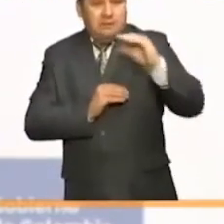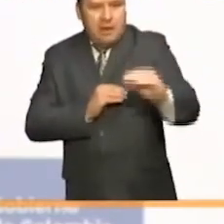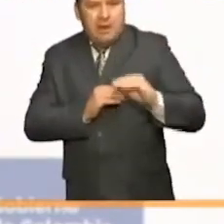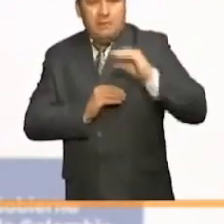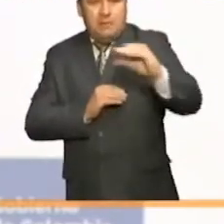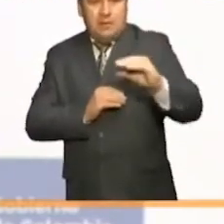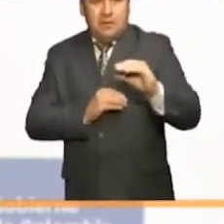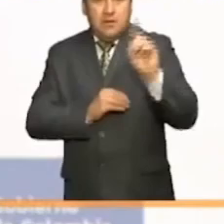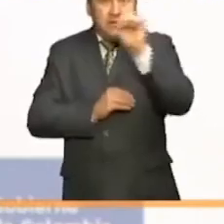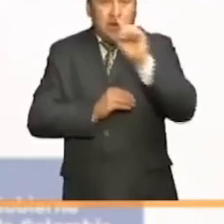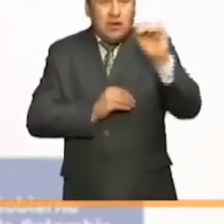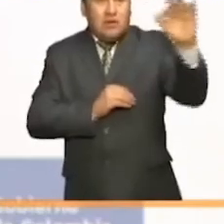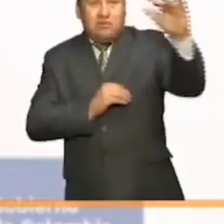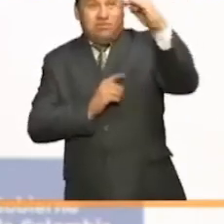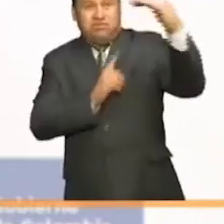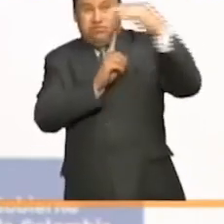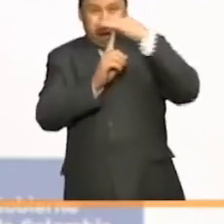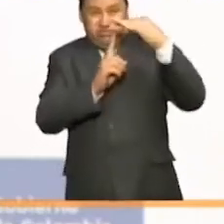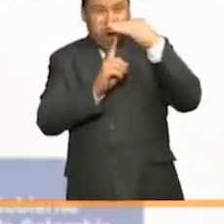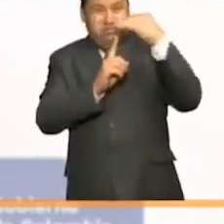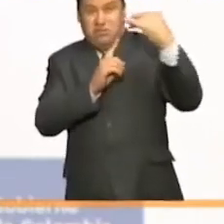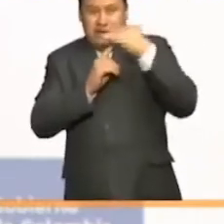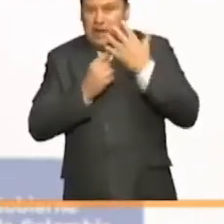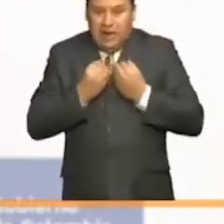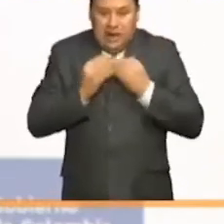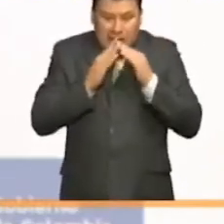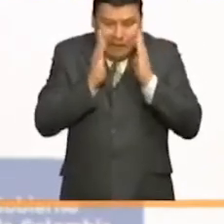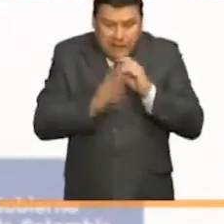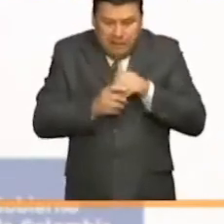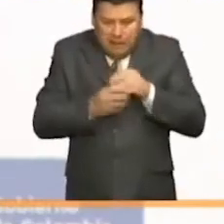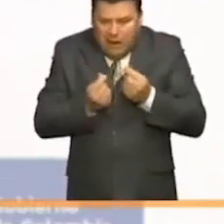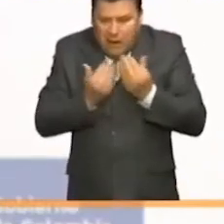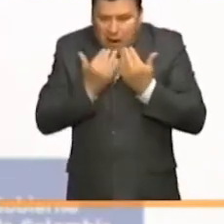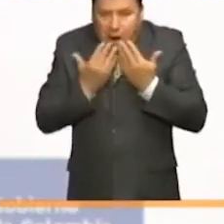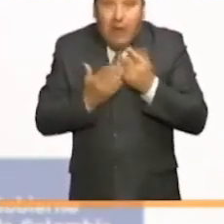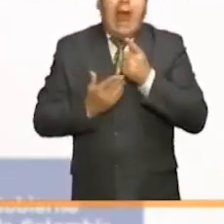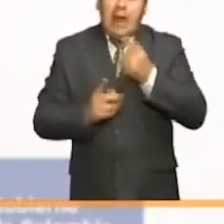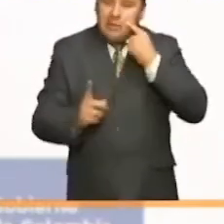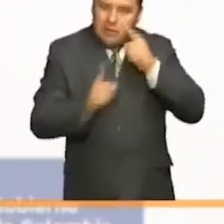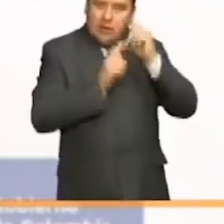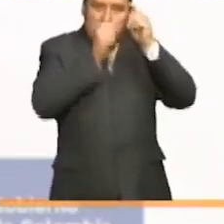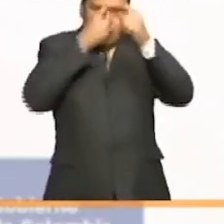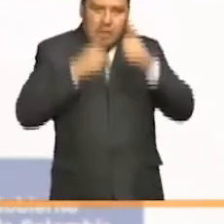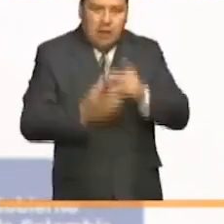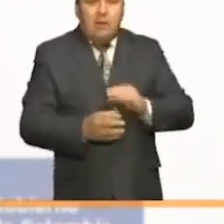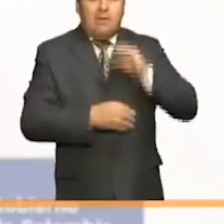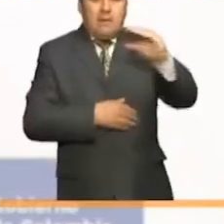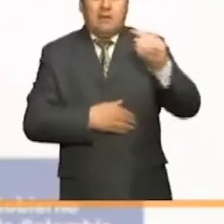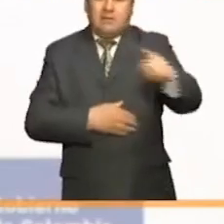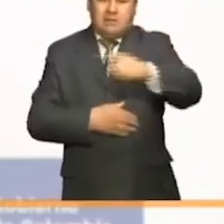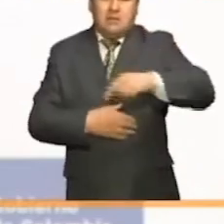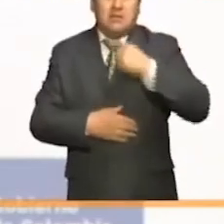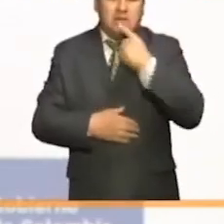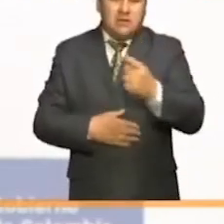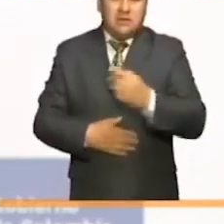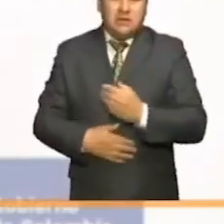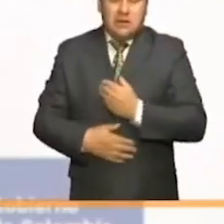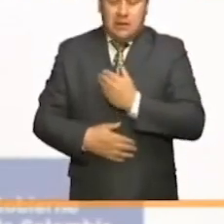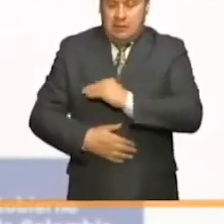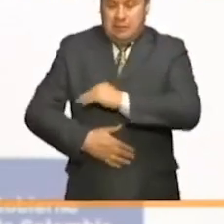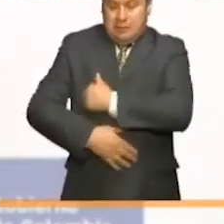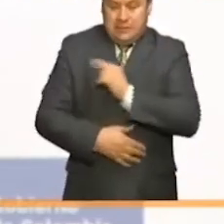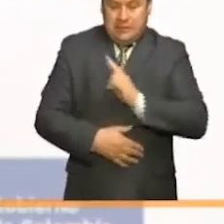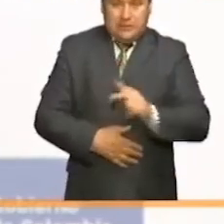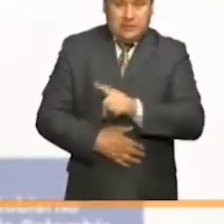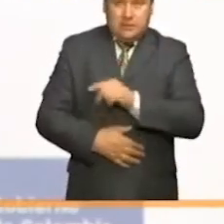sólo ahora el coronavirus sino los efectos económicos que han tenido en su bolsillo pero adicionalmente vale la pena resaltar que así como lo ha dicho el viceministro